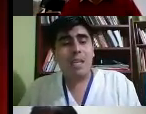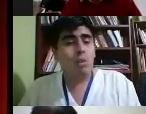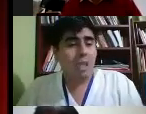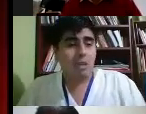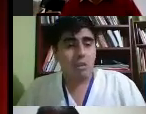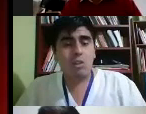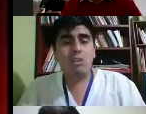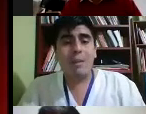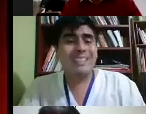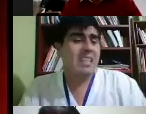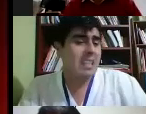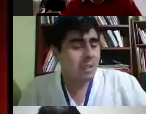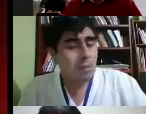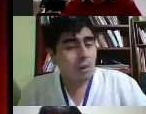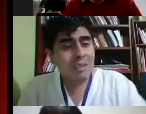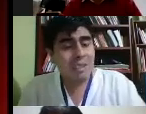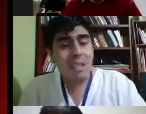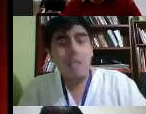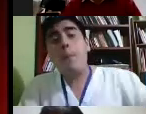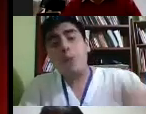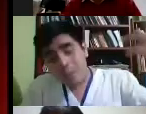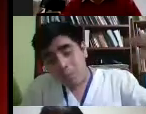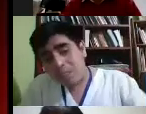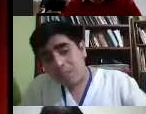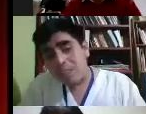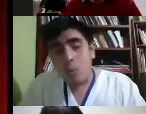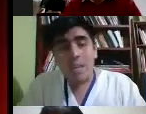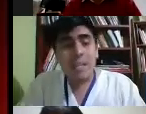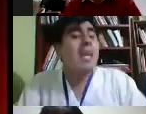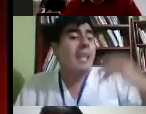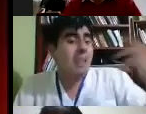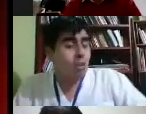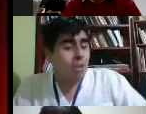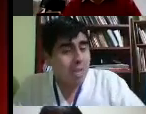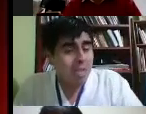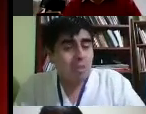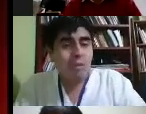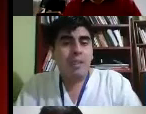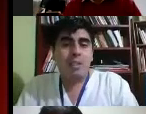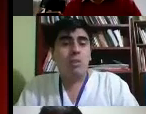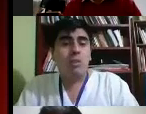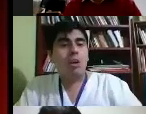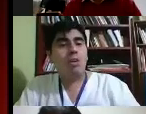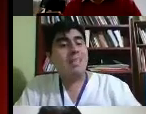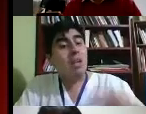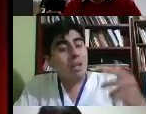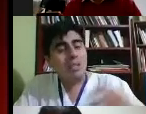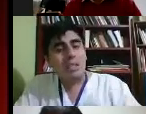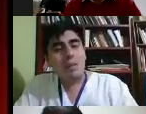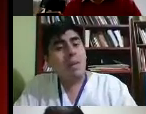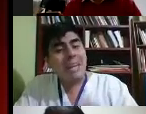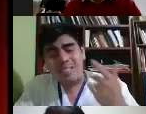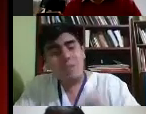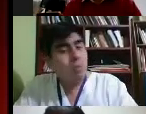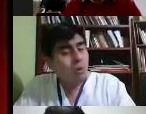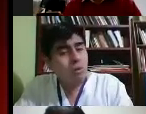pueda ejecutarlo, ¿no? No se va a exigir tampoco al paciente porque sabemos que tienen secuelas, que hay agotamiento, que es un trabajo en el cual tiene que